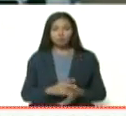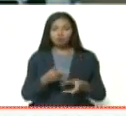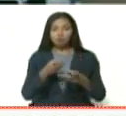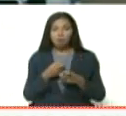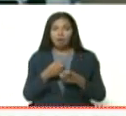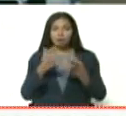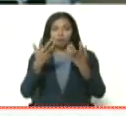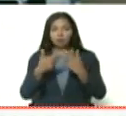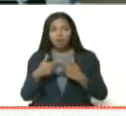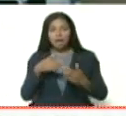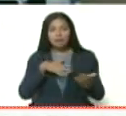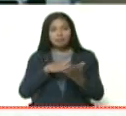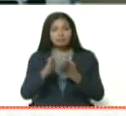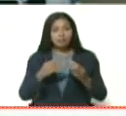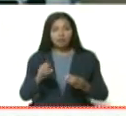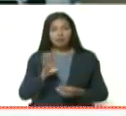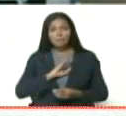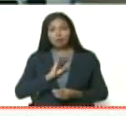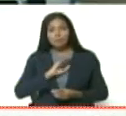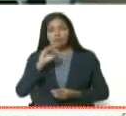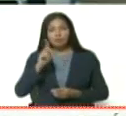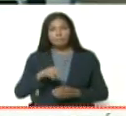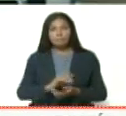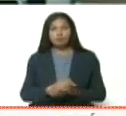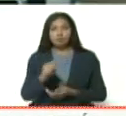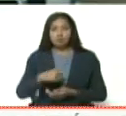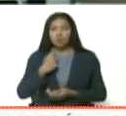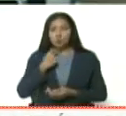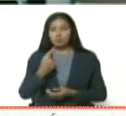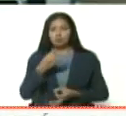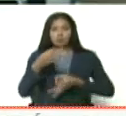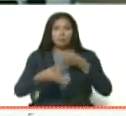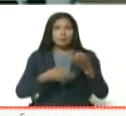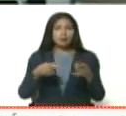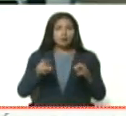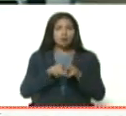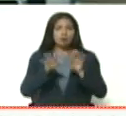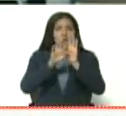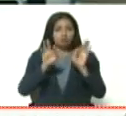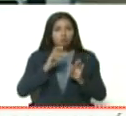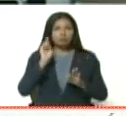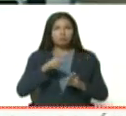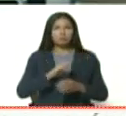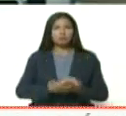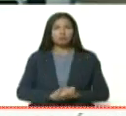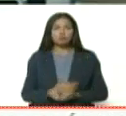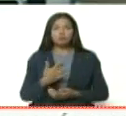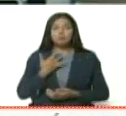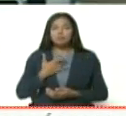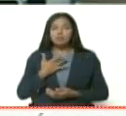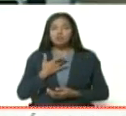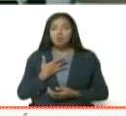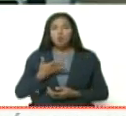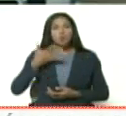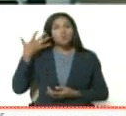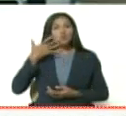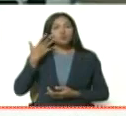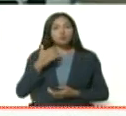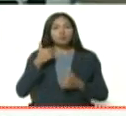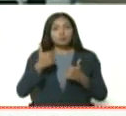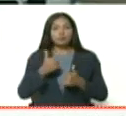para garantizar la materia prima. Y hoy lo digo de la misma forma. Me siento orgulloso